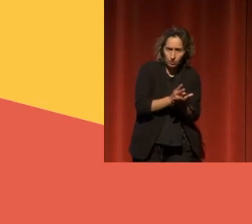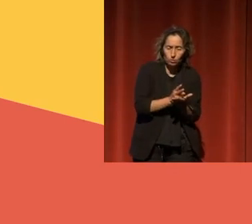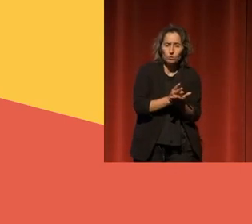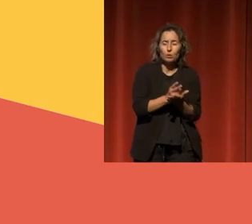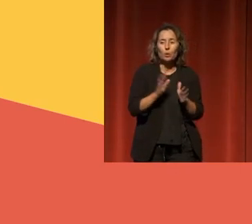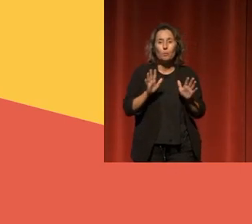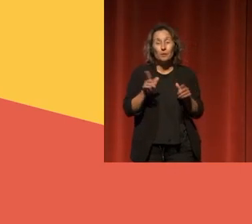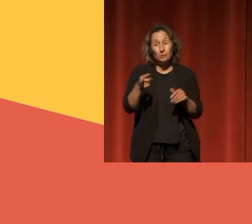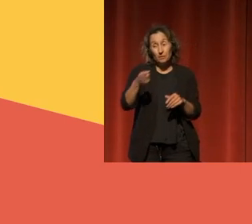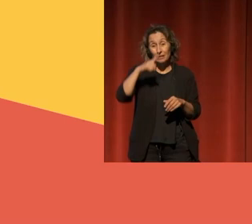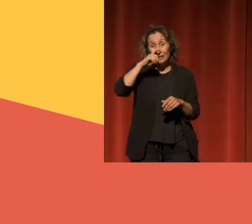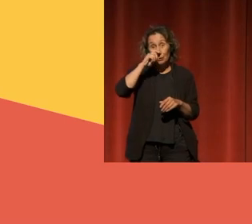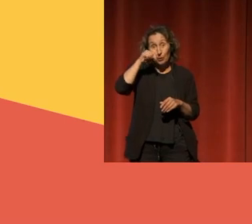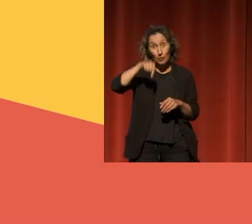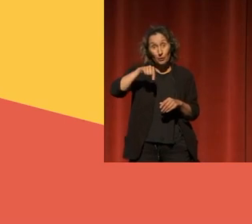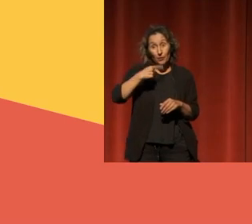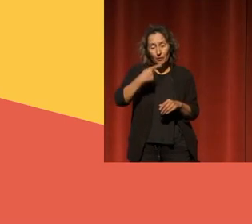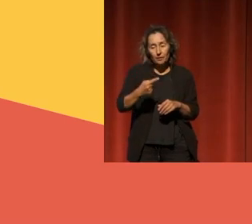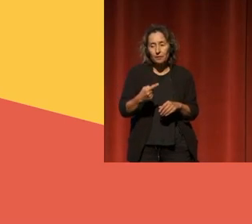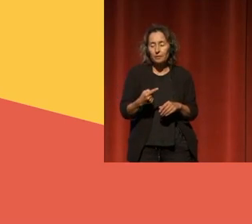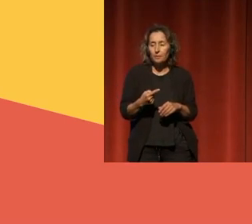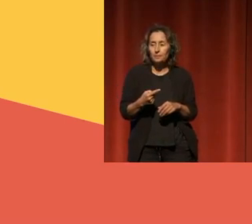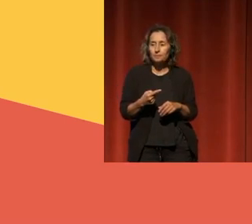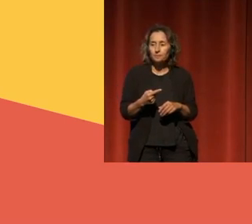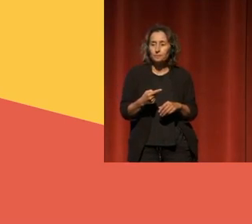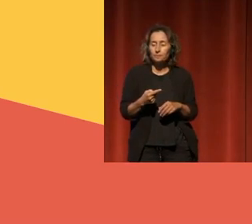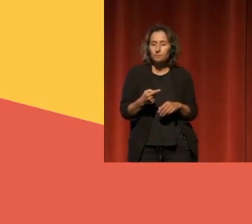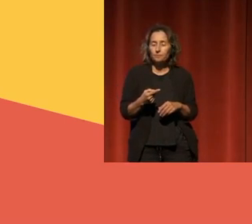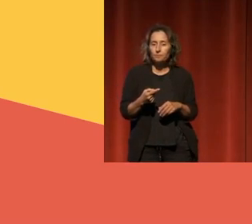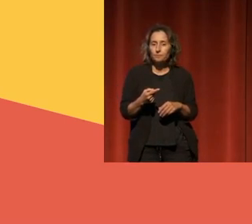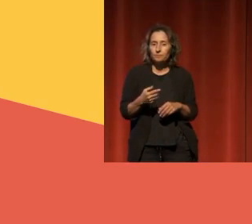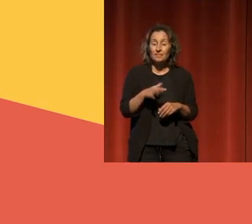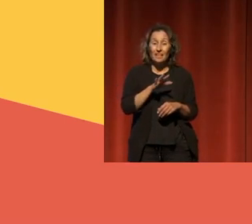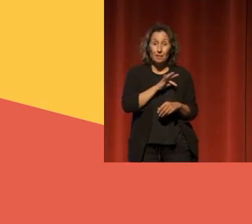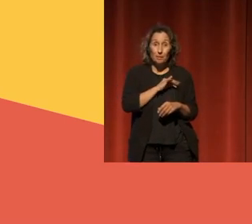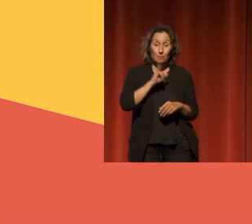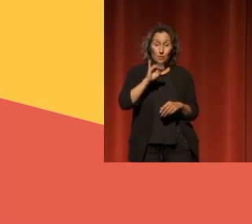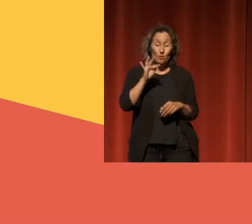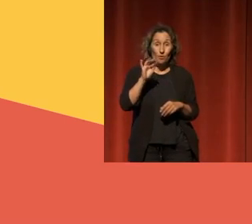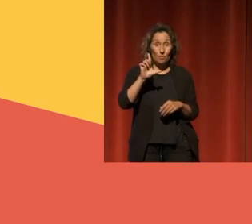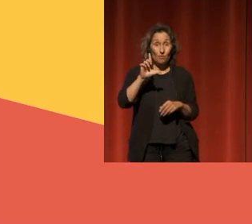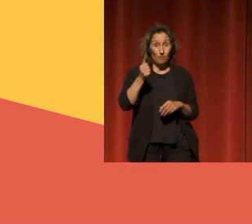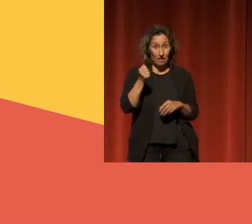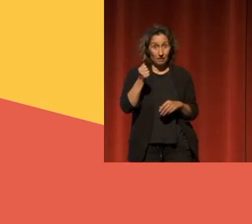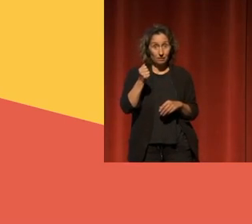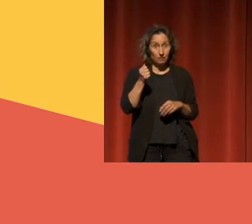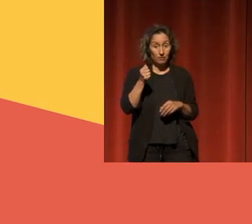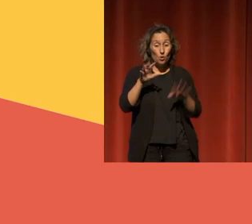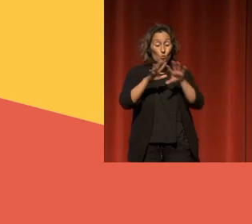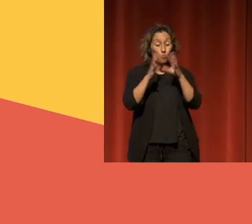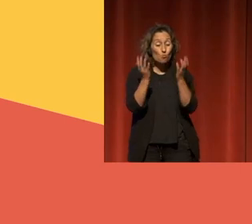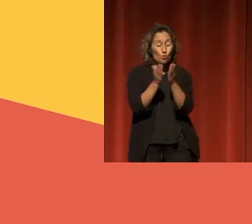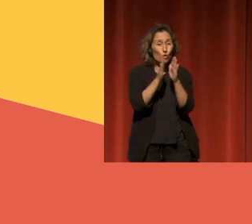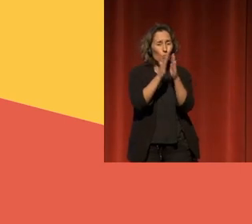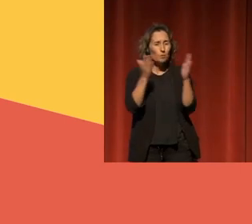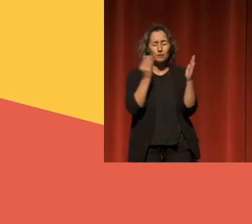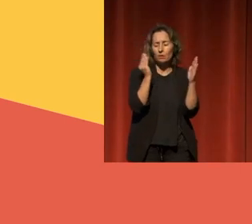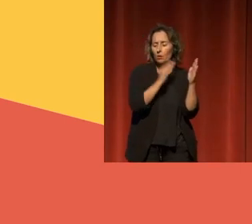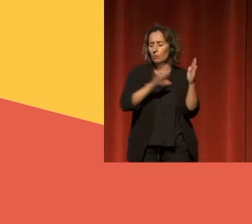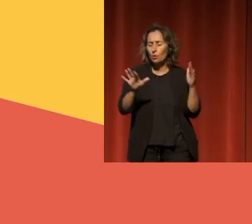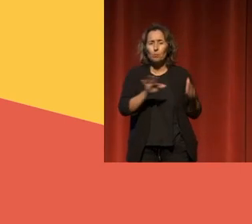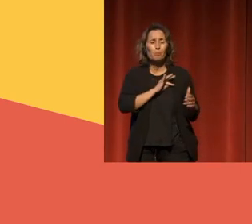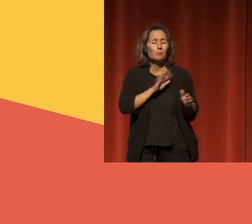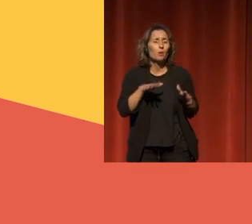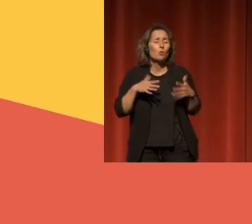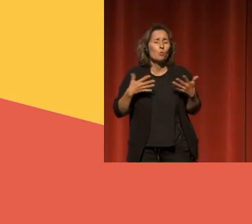gustaría también aquí poner en valor que eh el premio de ifla a la mejor biblioteca en el mundo ha recaído